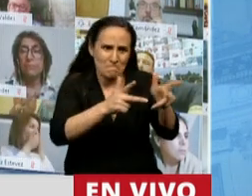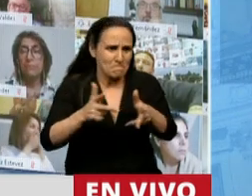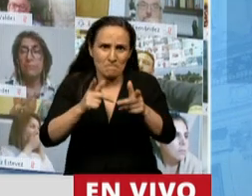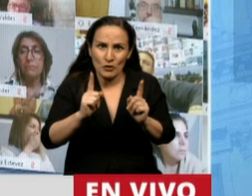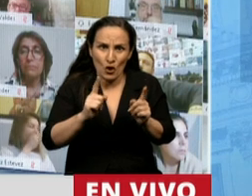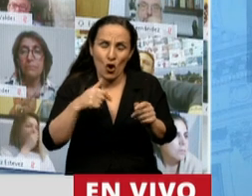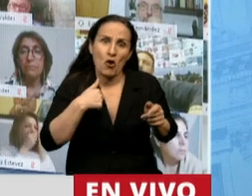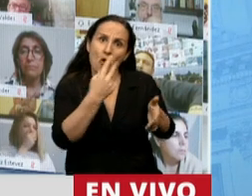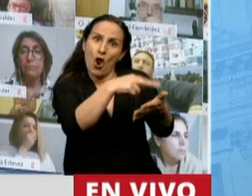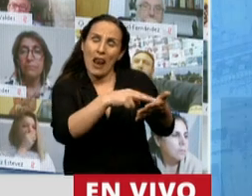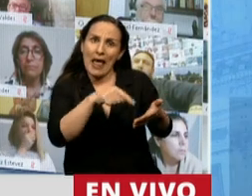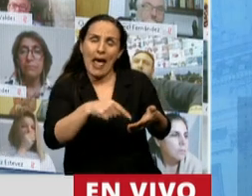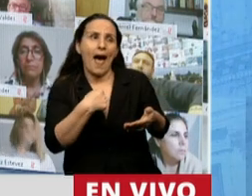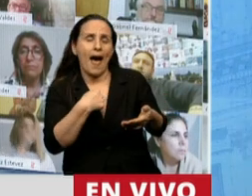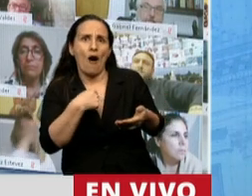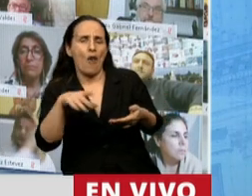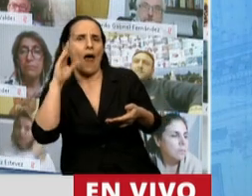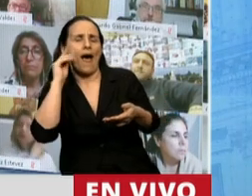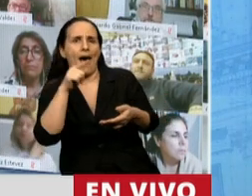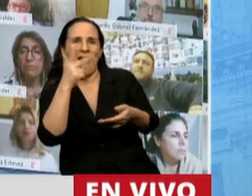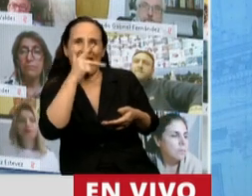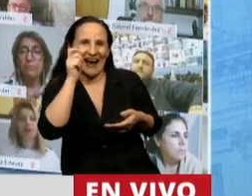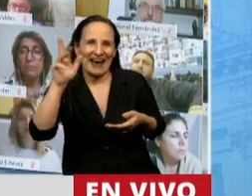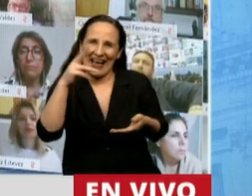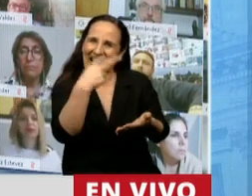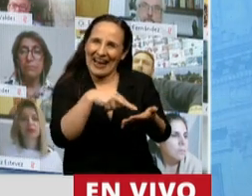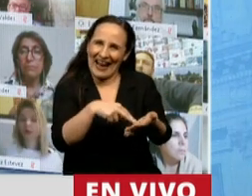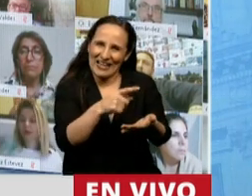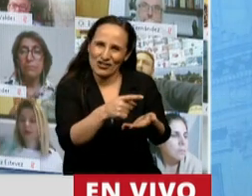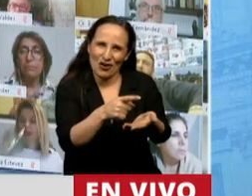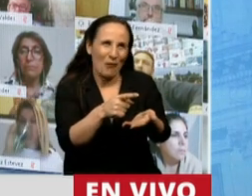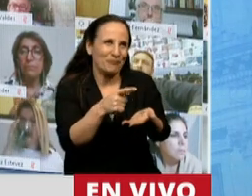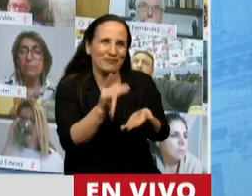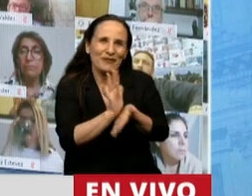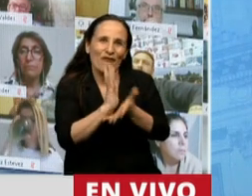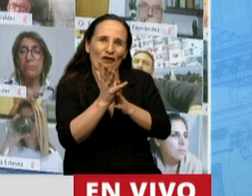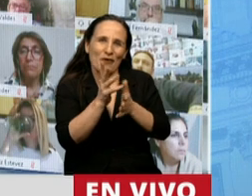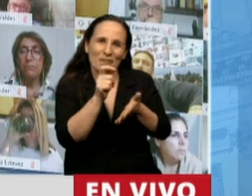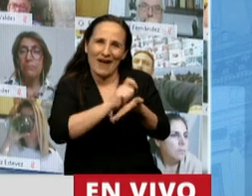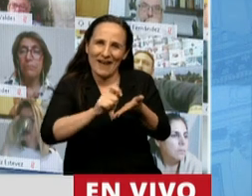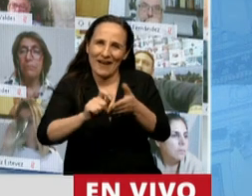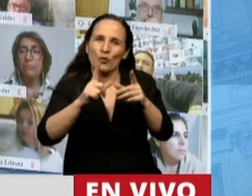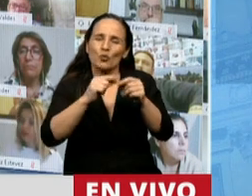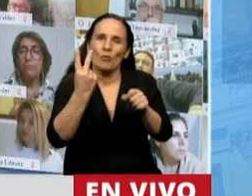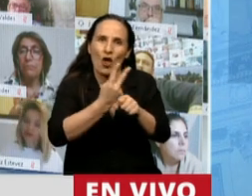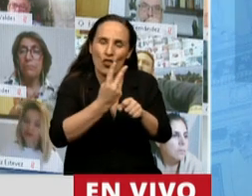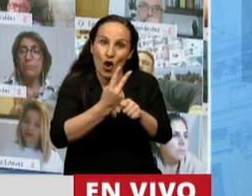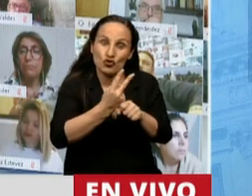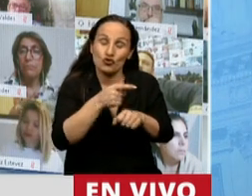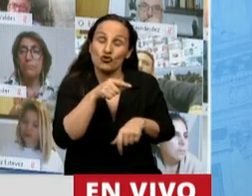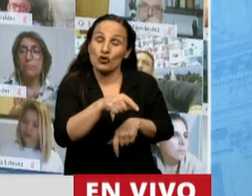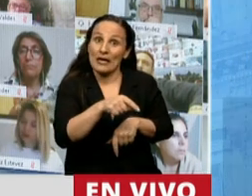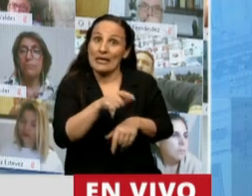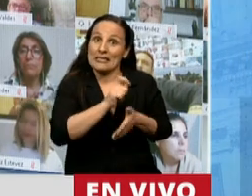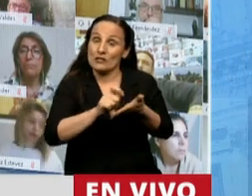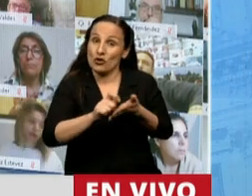escuchamos ahora en Boca del diputado heller al proponer esta esta redacción del artículo 2 en esa